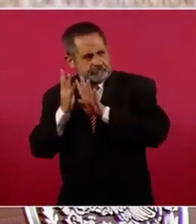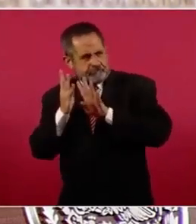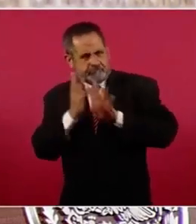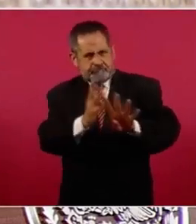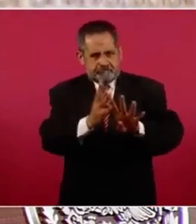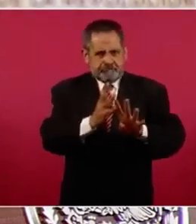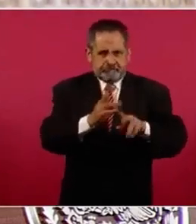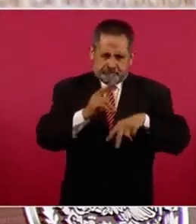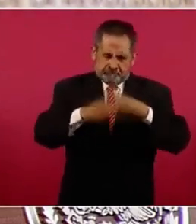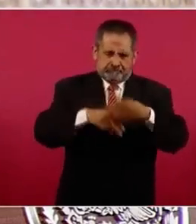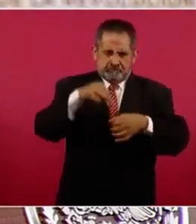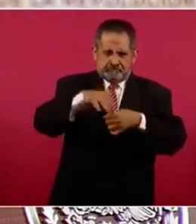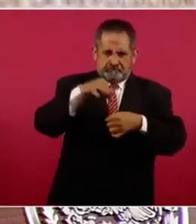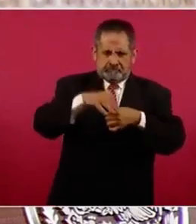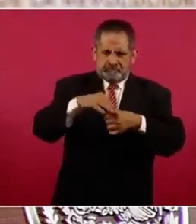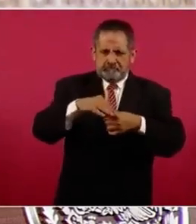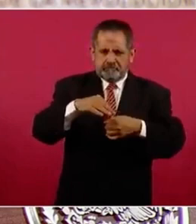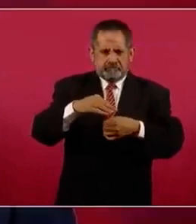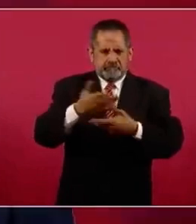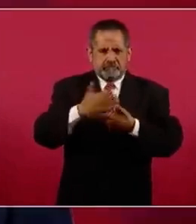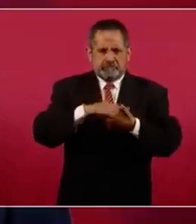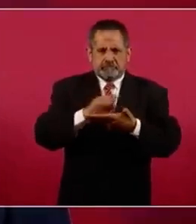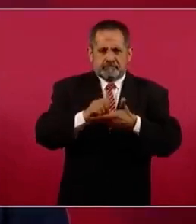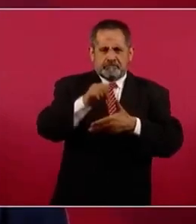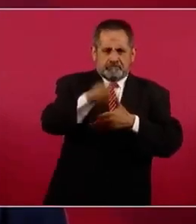tenemos es que se puede